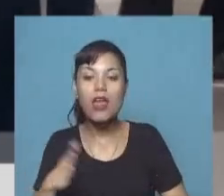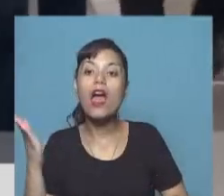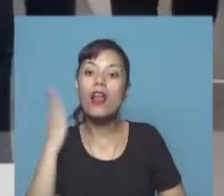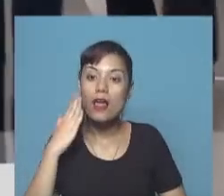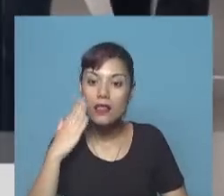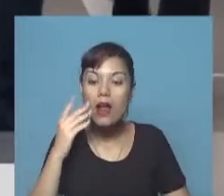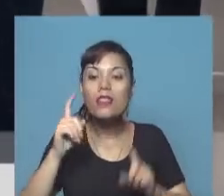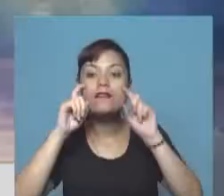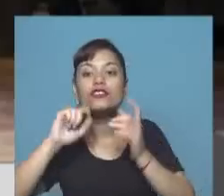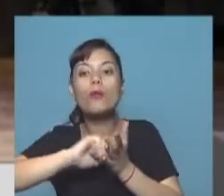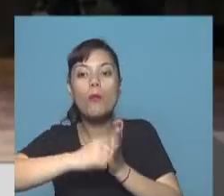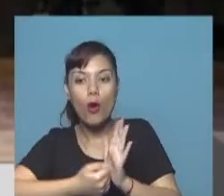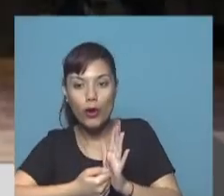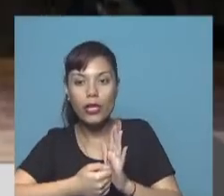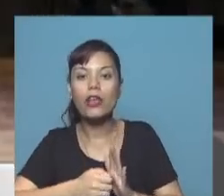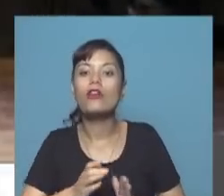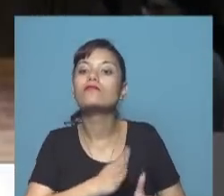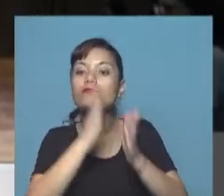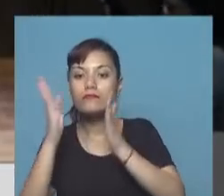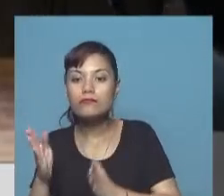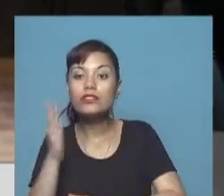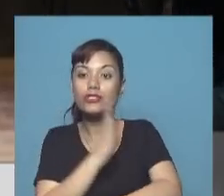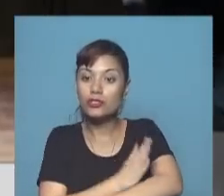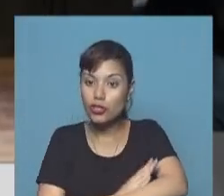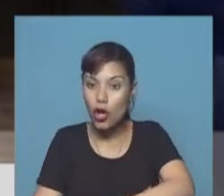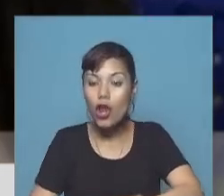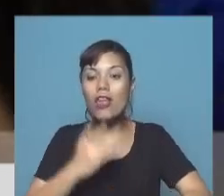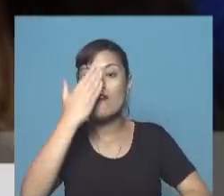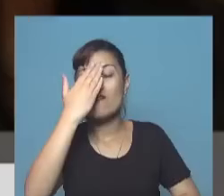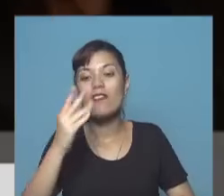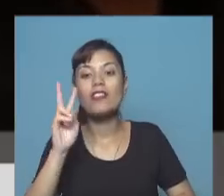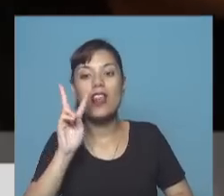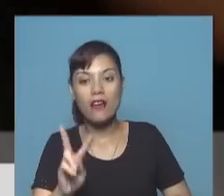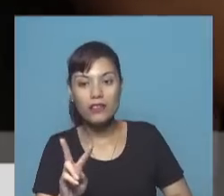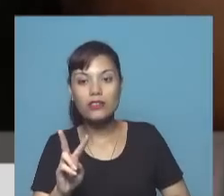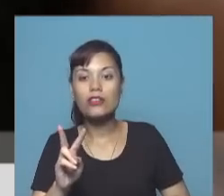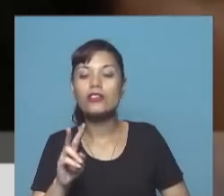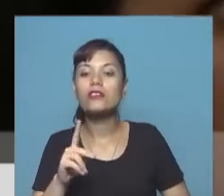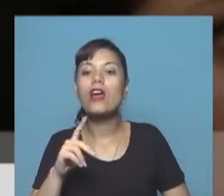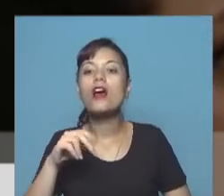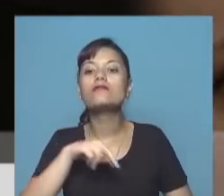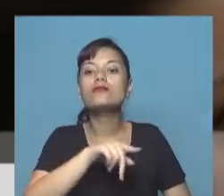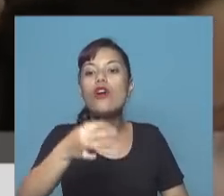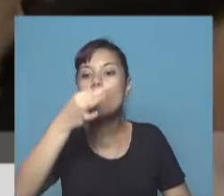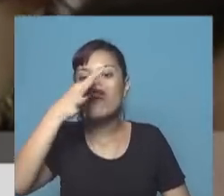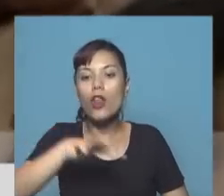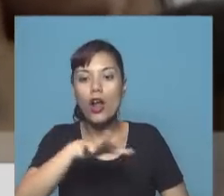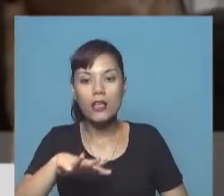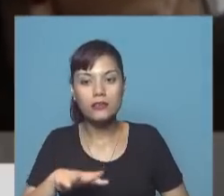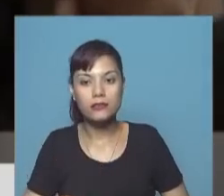tarde, visitó Moreno. Por su parte, Daniel Scioli, del Frente para la Victoria, recorrió Florencio